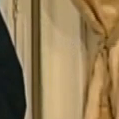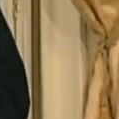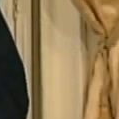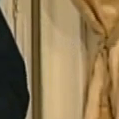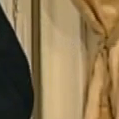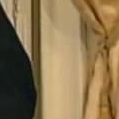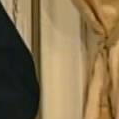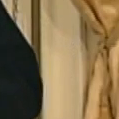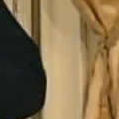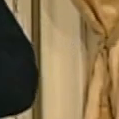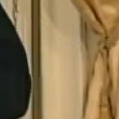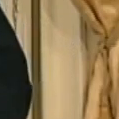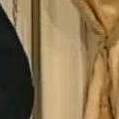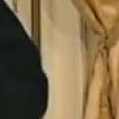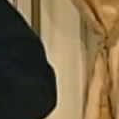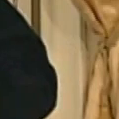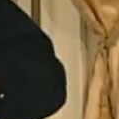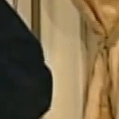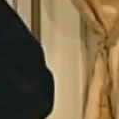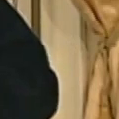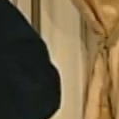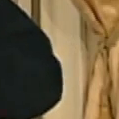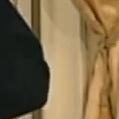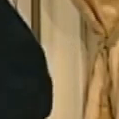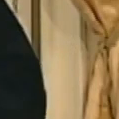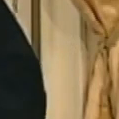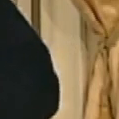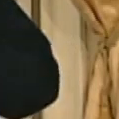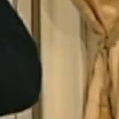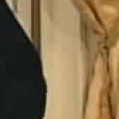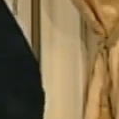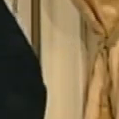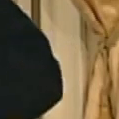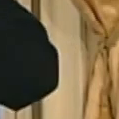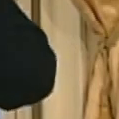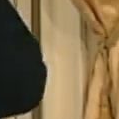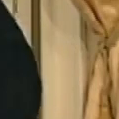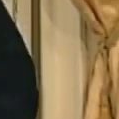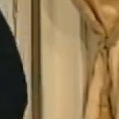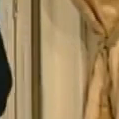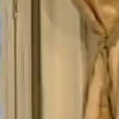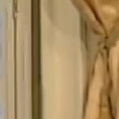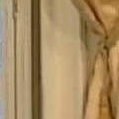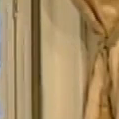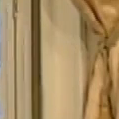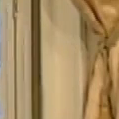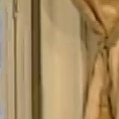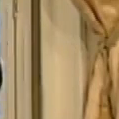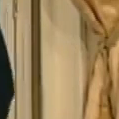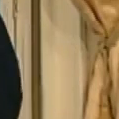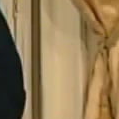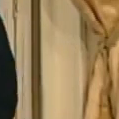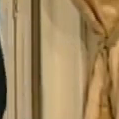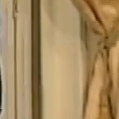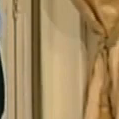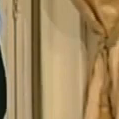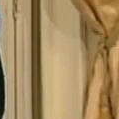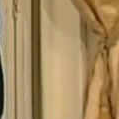Le vimos la cara a la intolerancia ideológica, a la persecución por razones políticas, culturales, raciales, sociales.